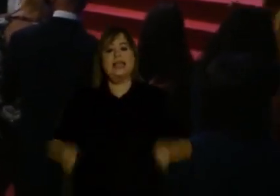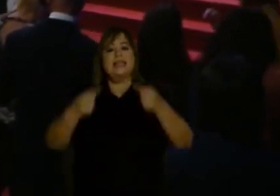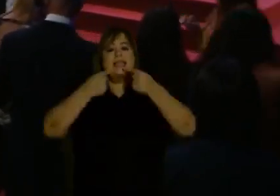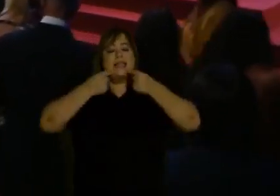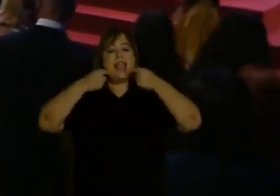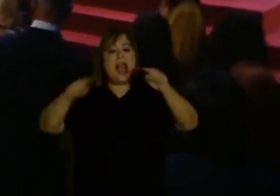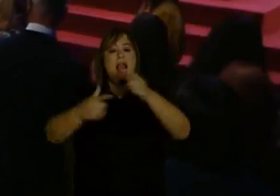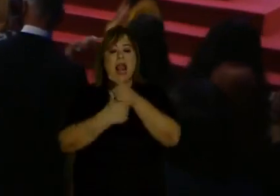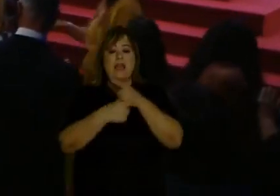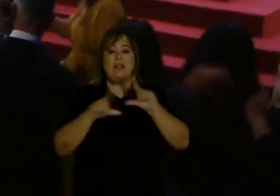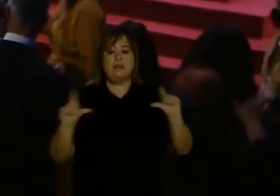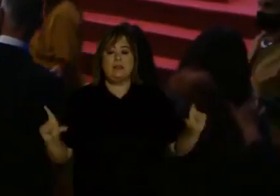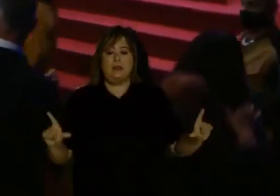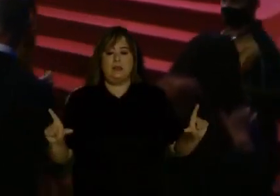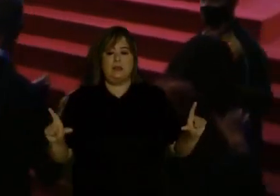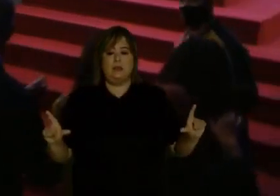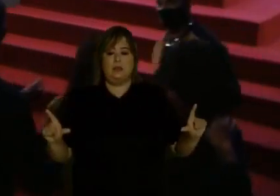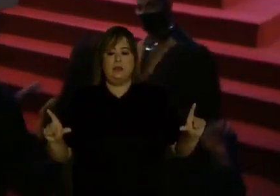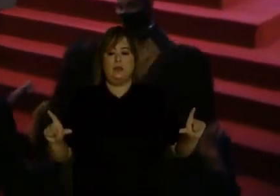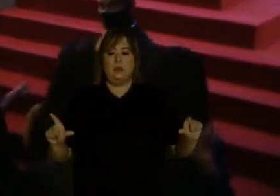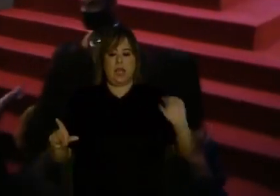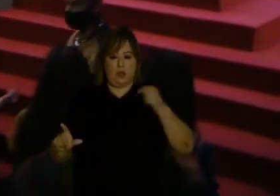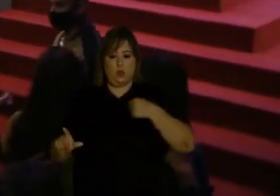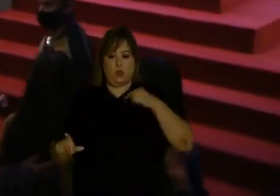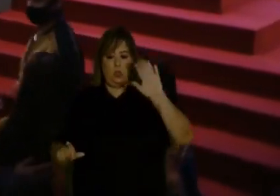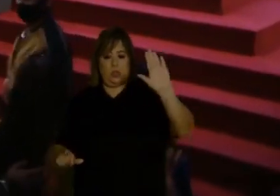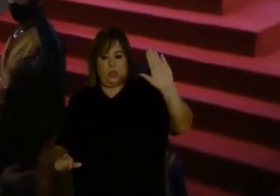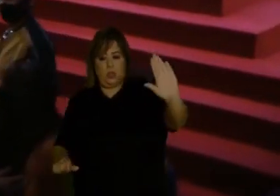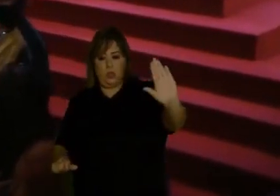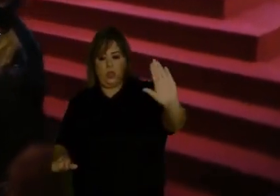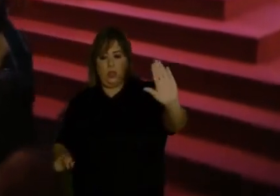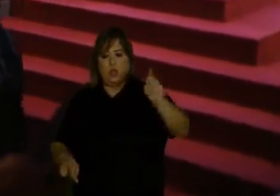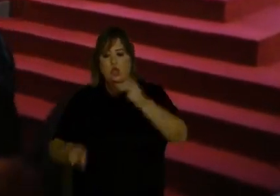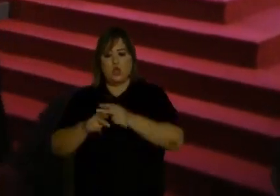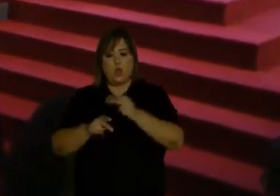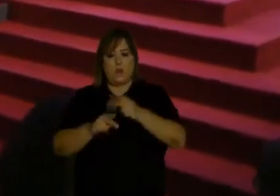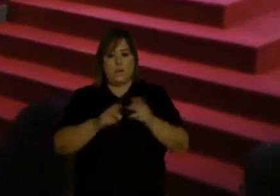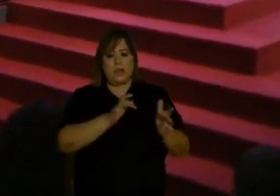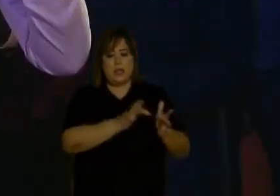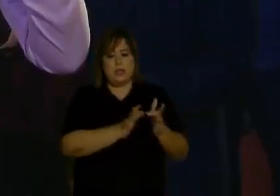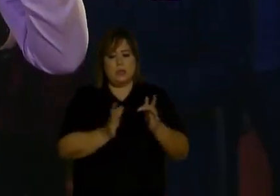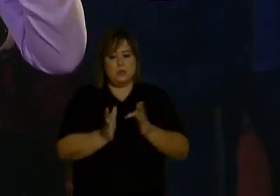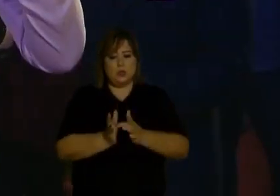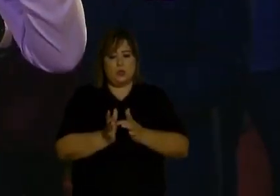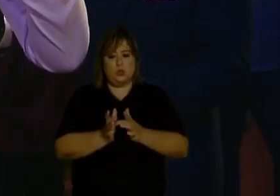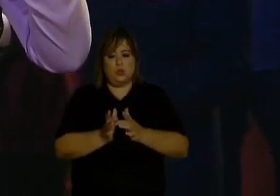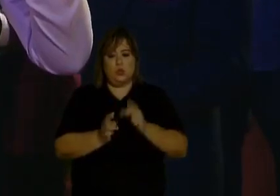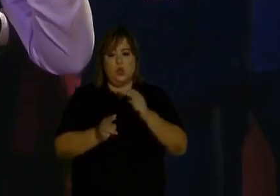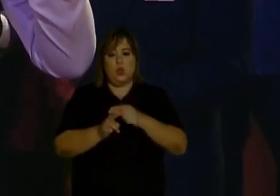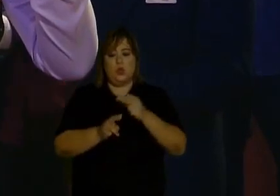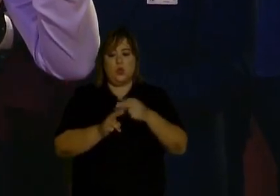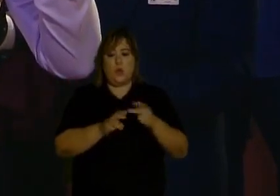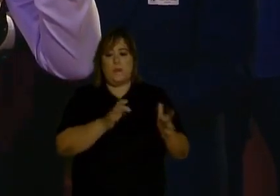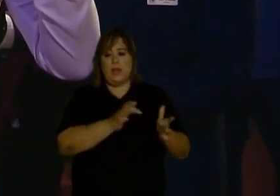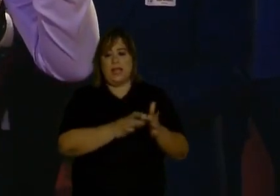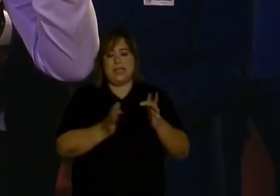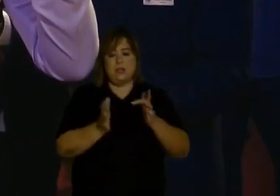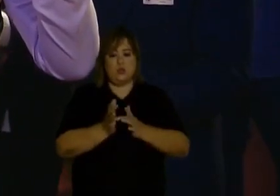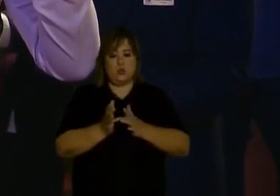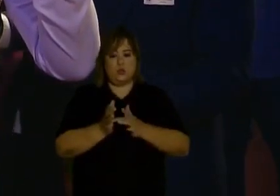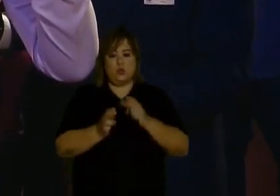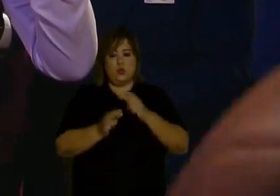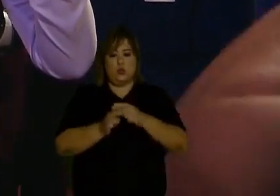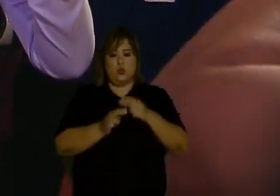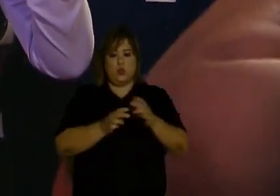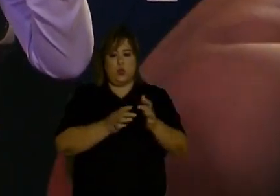declaren, aquí está, esta damita, ahí mismo, pónganle la mano, eso en el nombre de Jesús, en el nombre de Jesús, en el nombre de Jesús, en el nombre de Jesús,